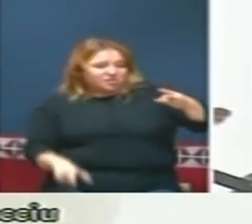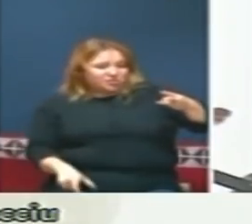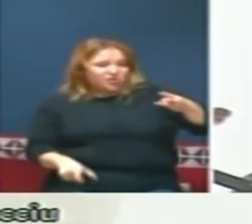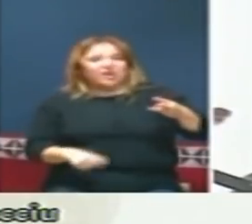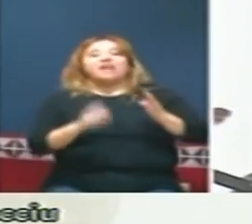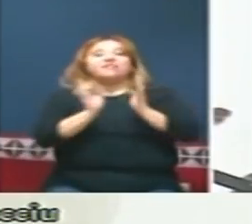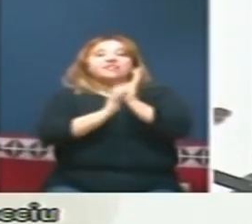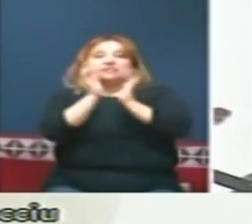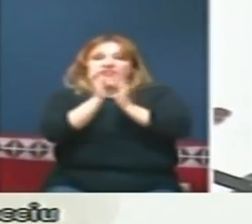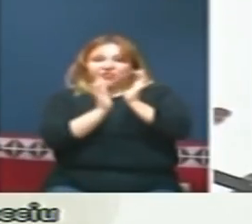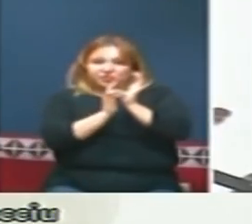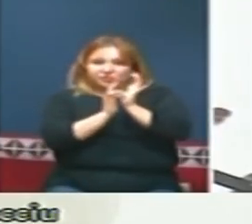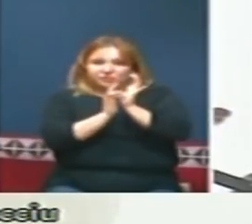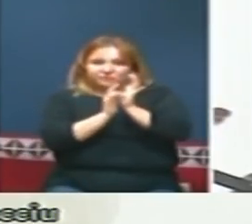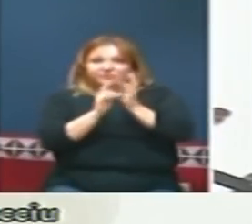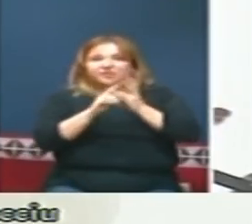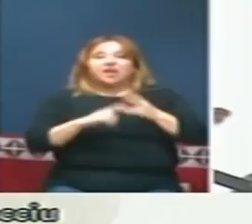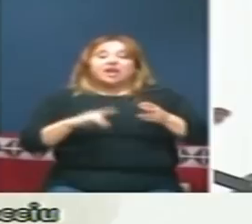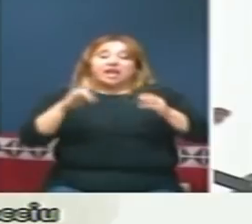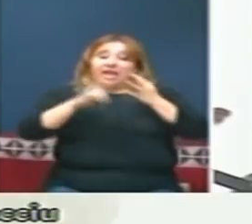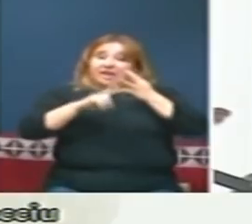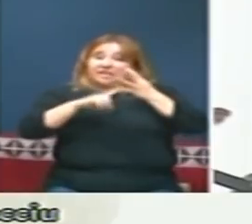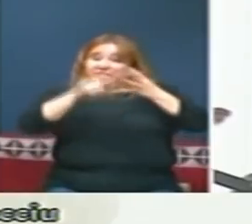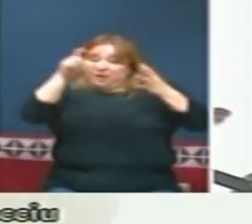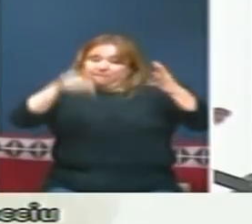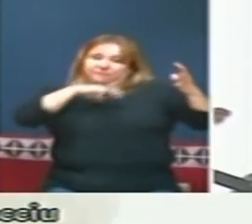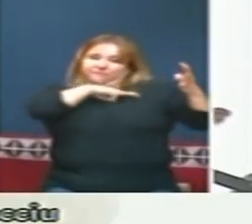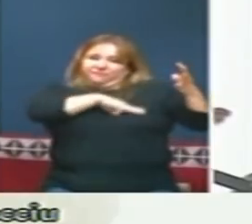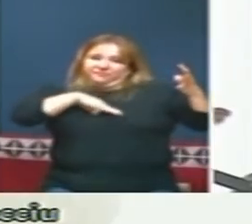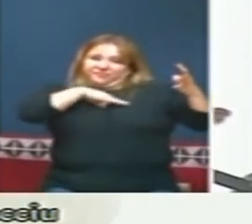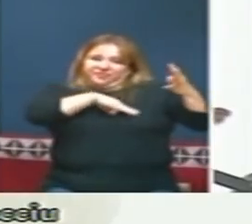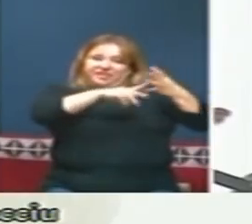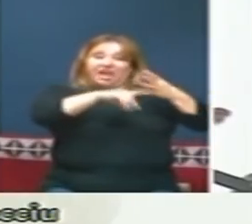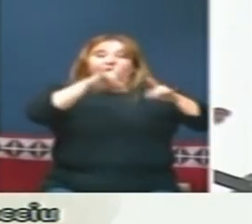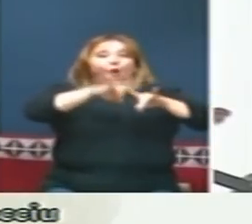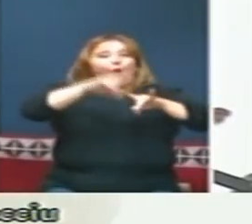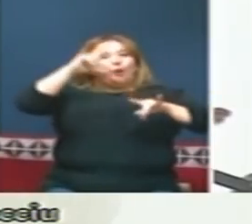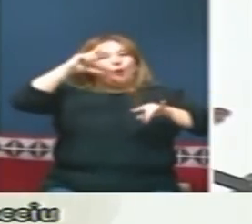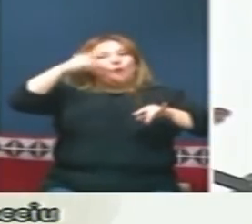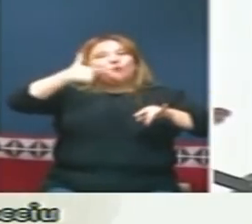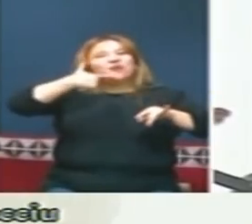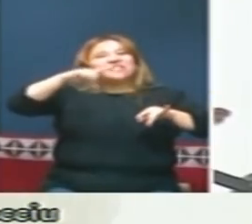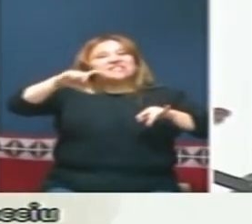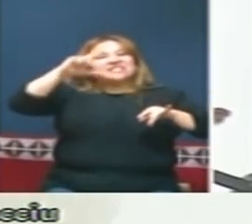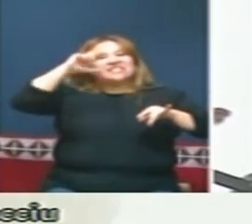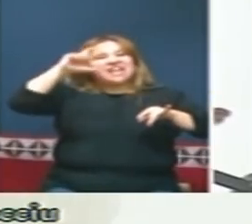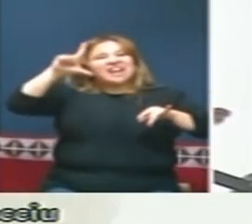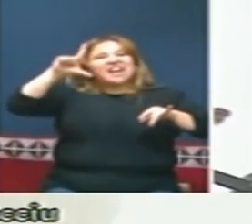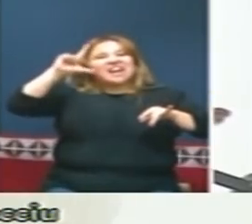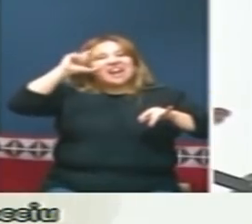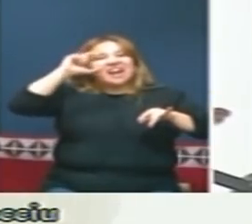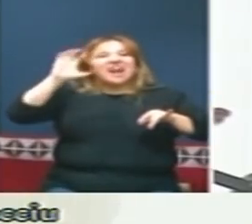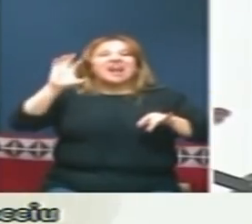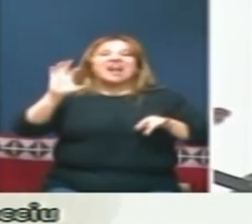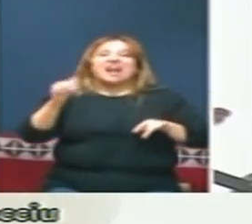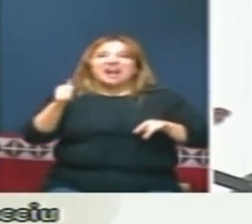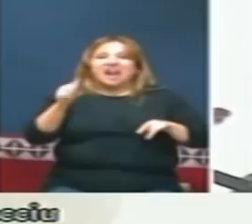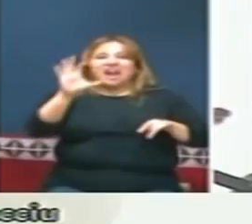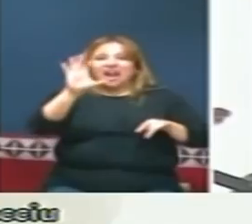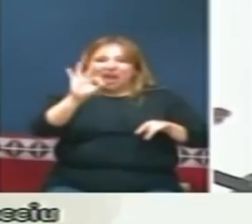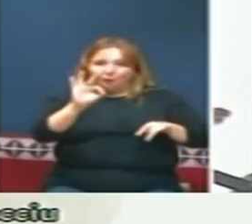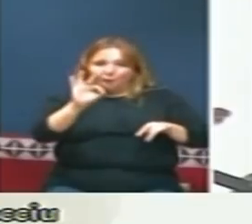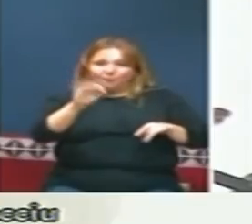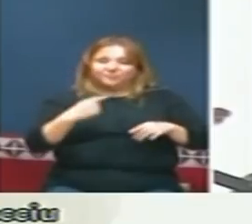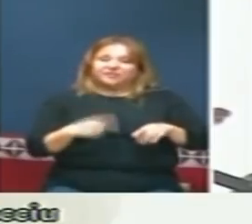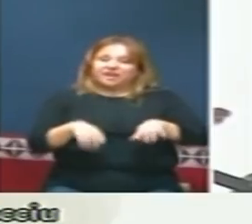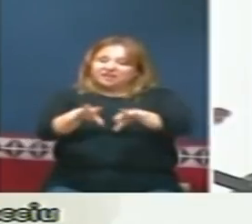Eucaristía. Wenceslao Pedernera, catequista y miembro activo del movimiento católico rural, se